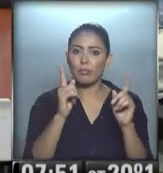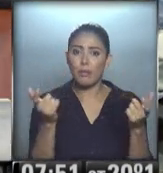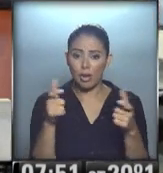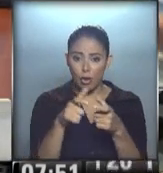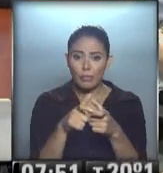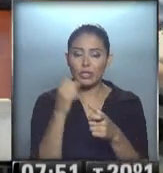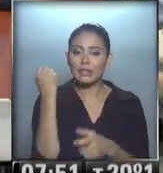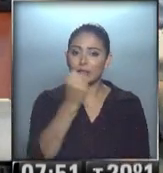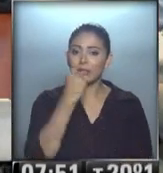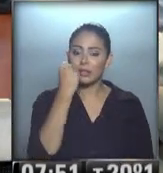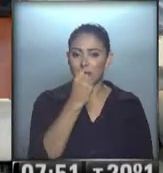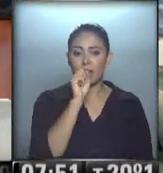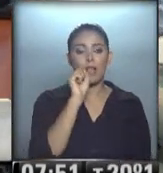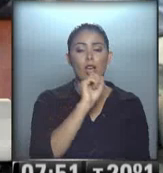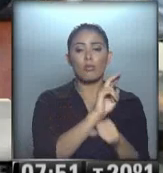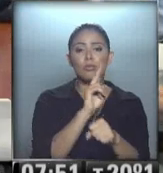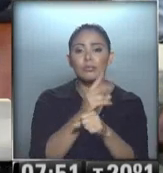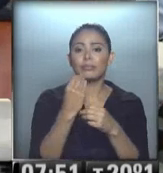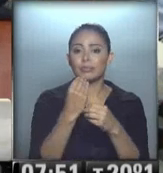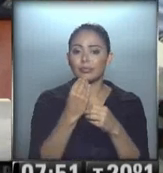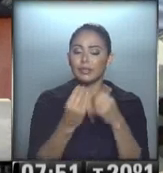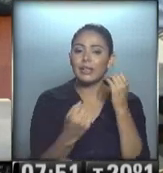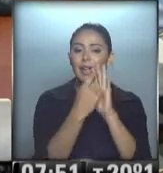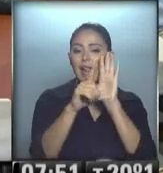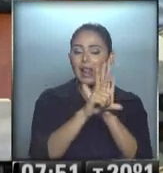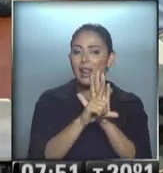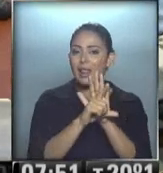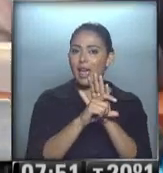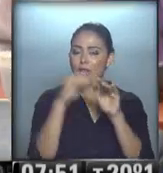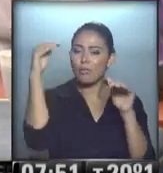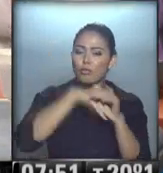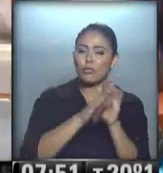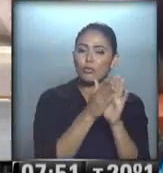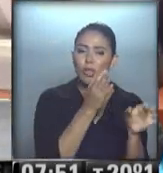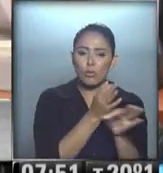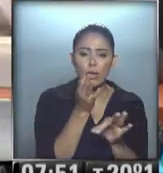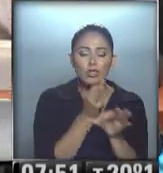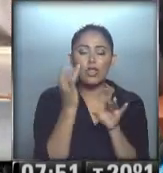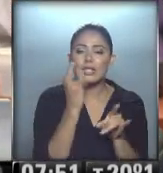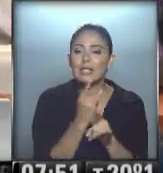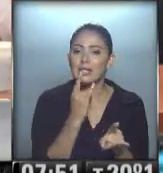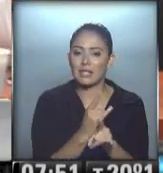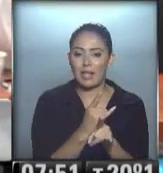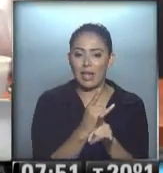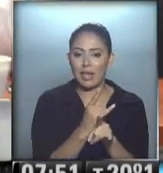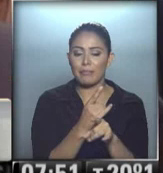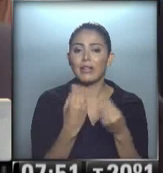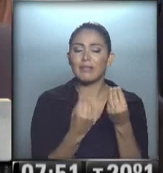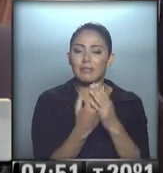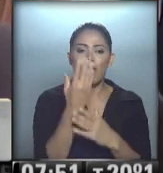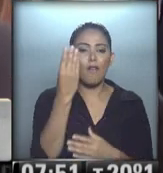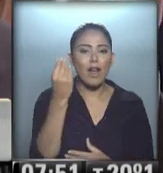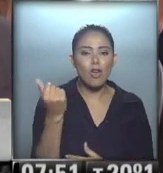comisión es velar por la profundización de la legislación en materia educativa, siempre en la cuestión de la formación de